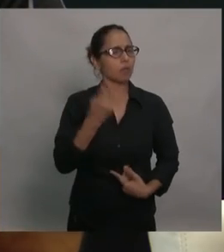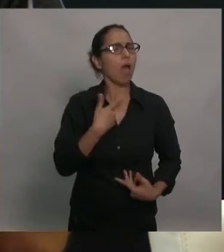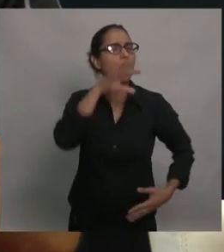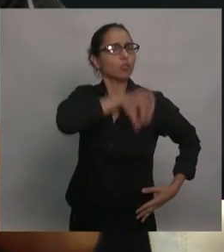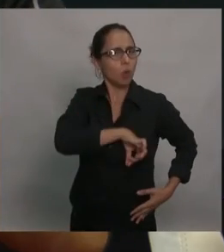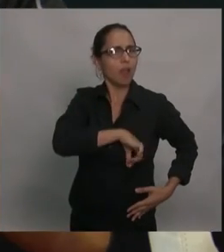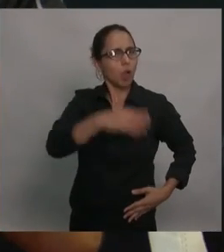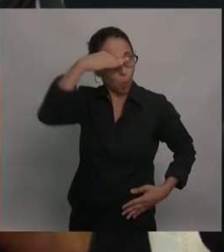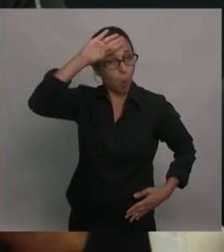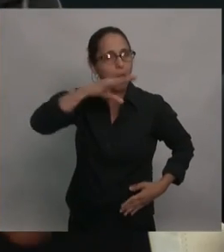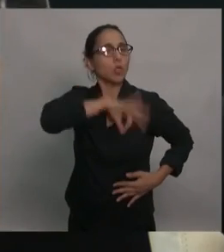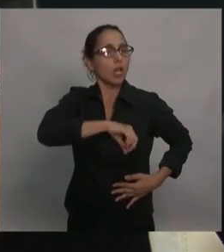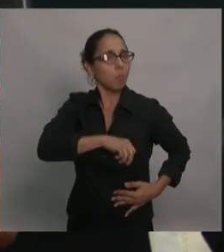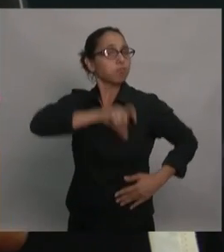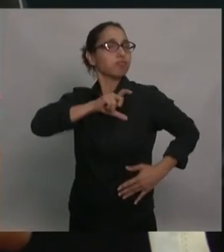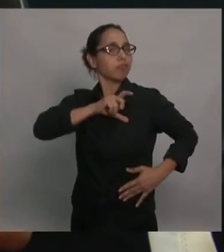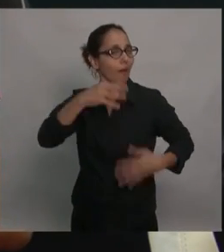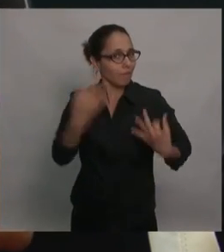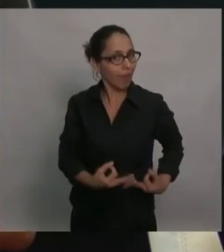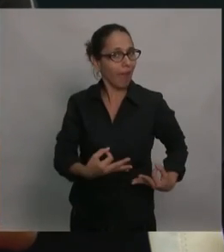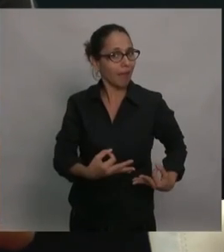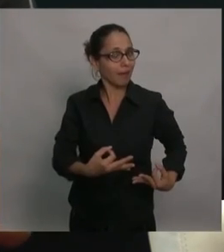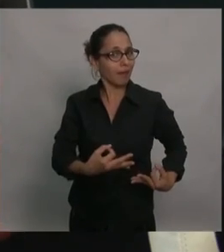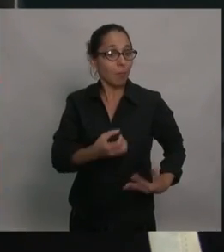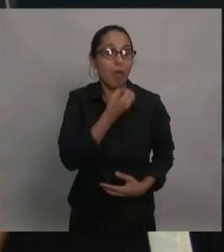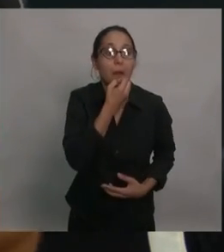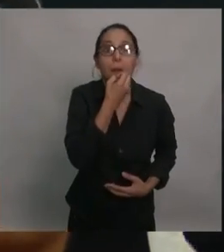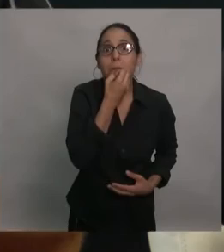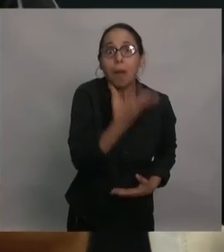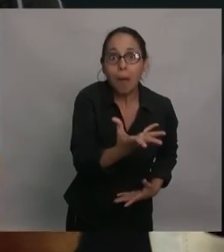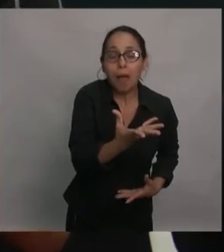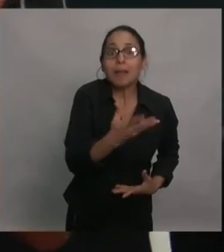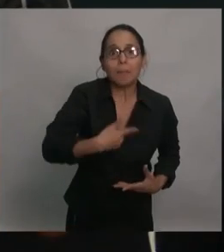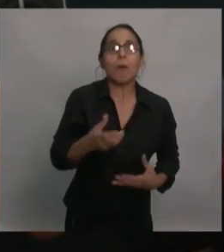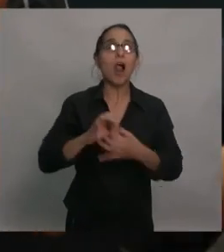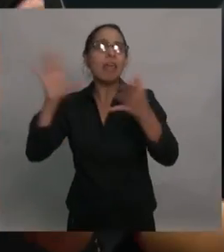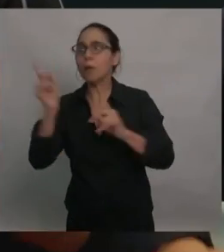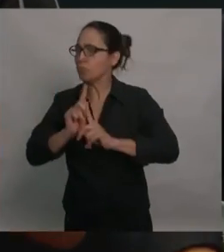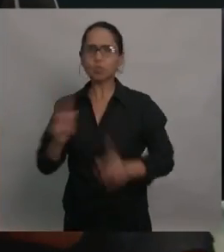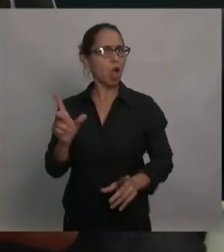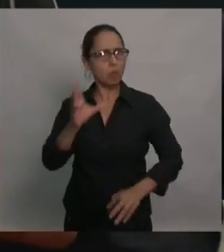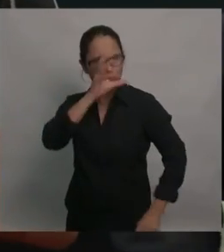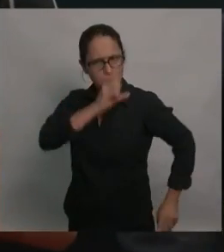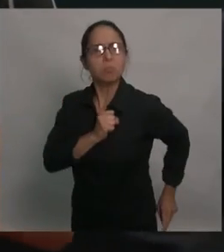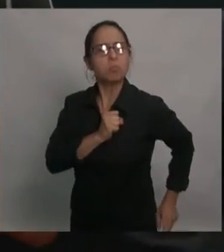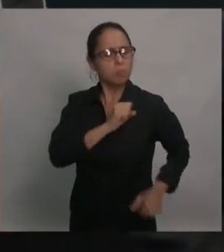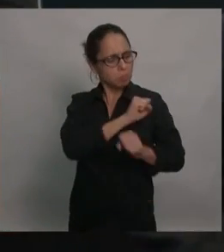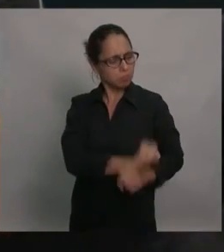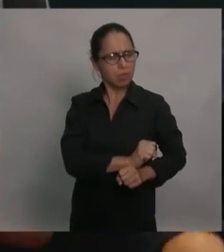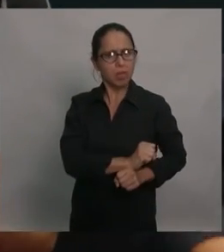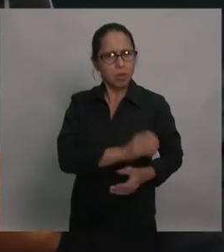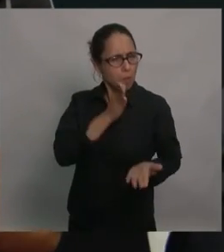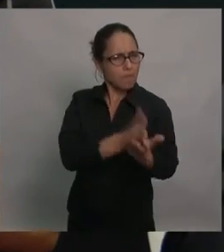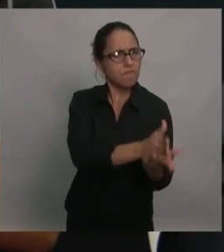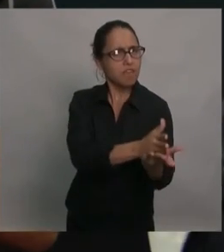Y ahí teníamos nosotros que prácticamente darles una clase, ¿no? Entre otras cosas, decirle que cuando uno hace algo por